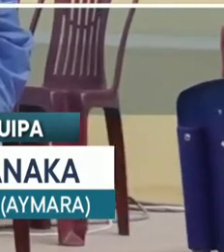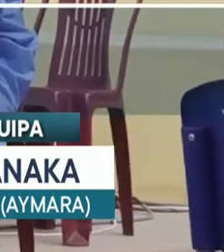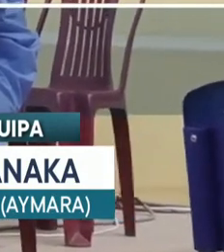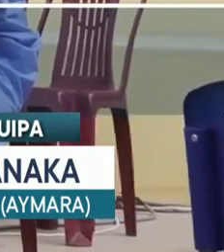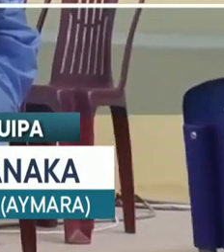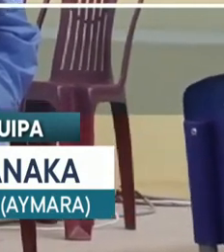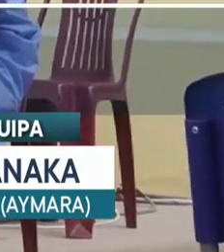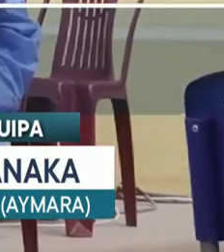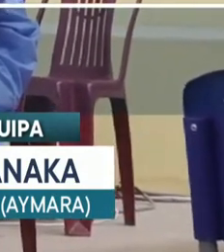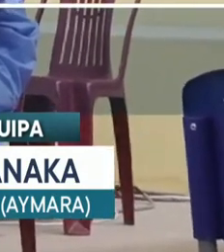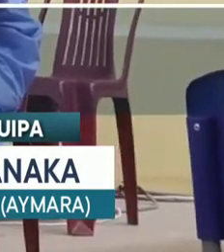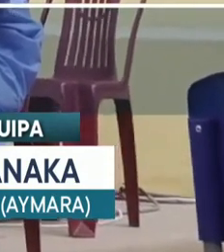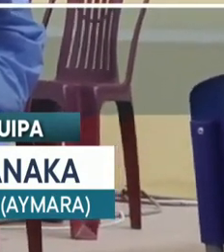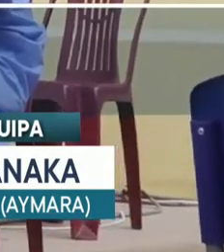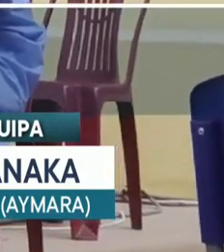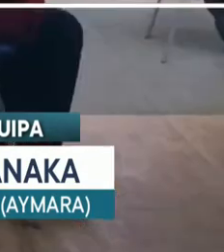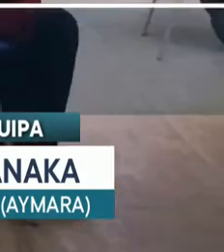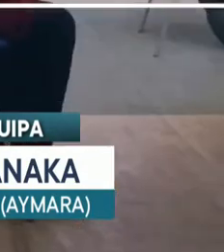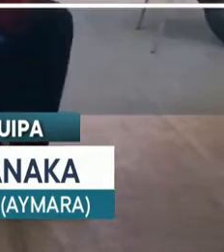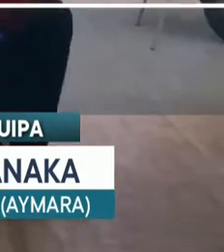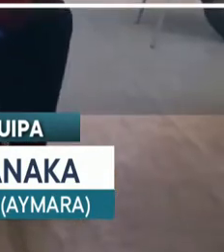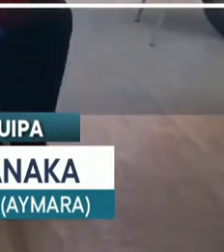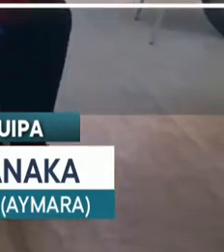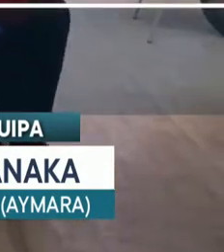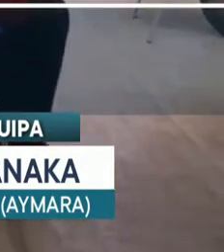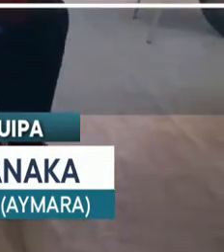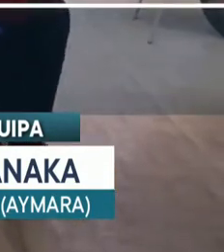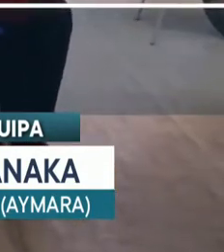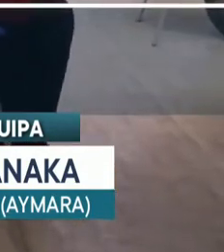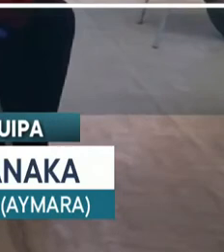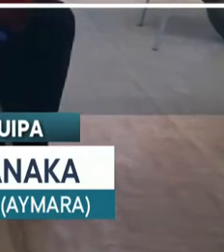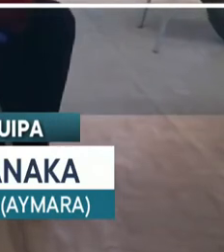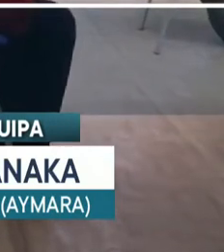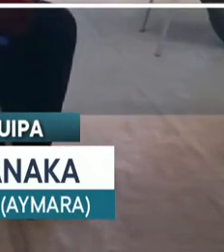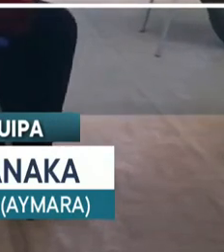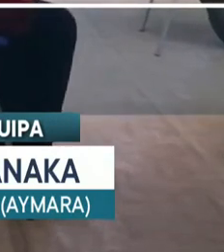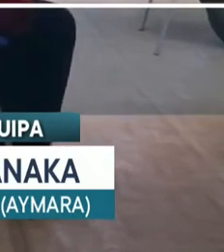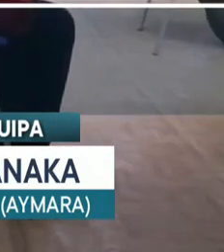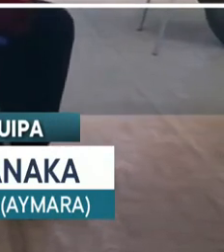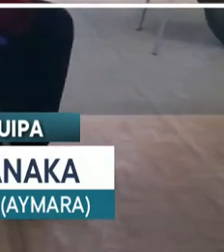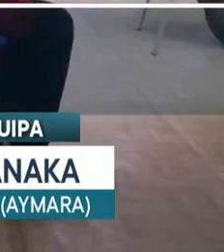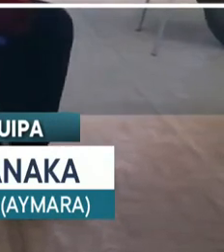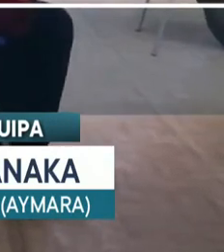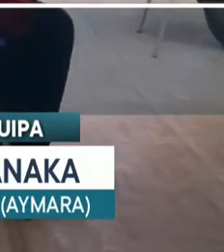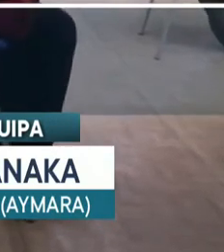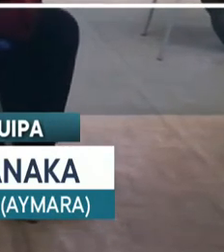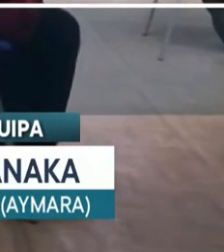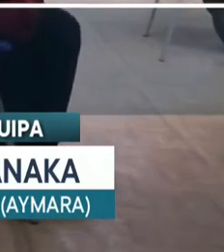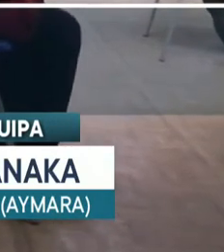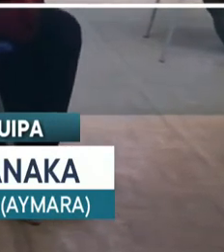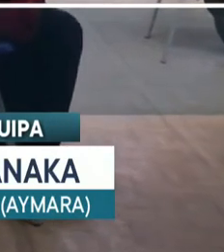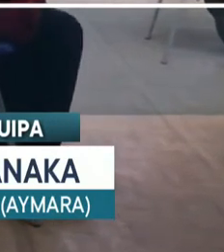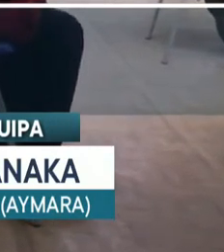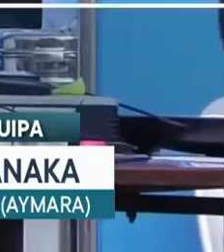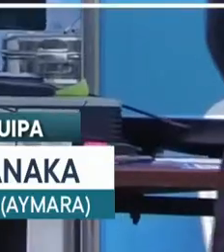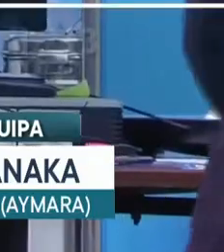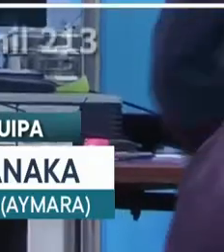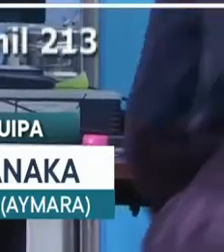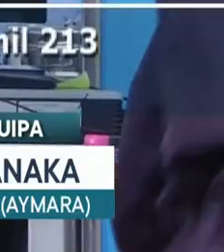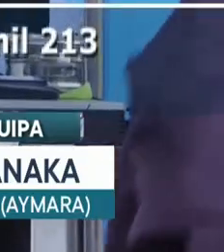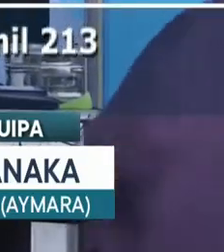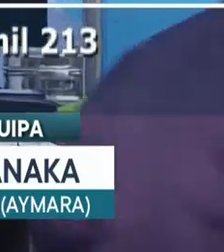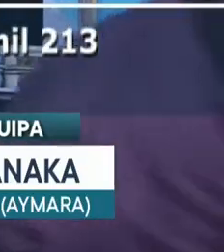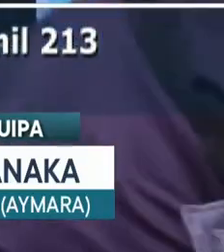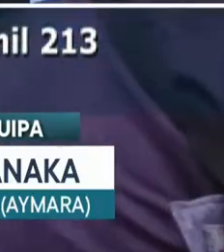ibharakija kamisa sañan jauzun pipi katatanakaja pisip taskiu sasina ukamasa pakalko hakainakakiwa delta